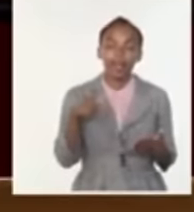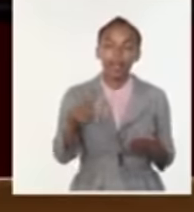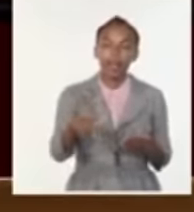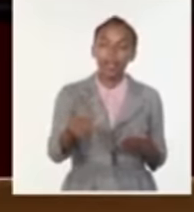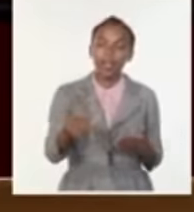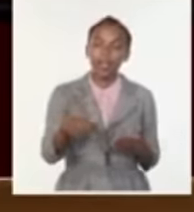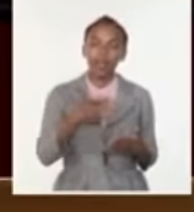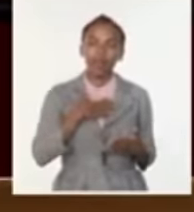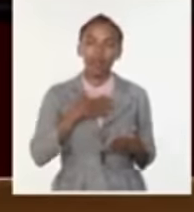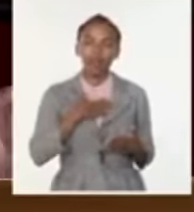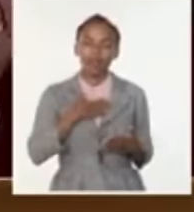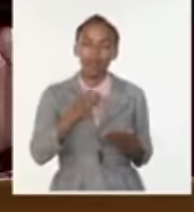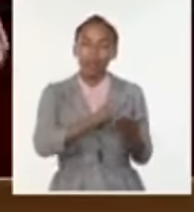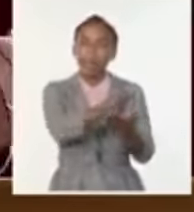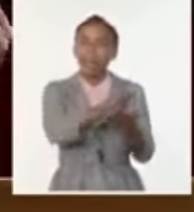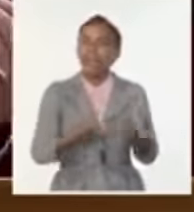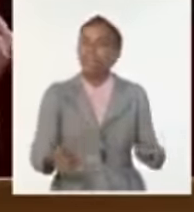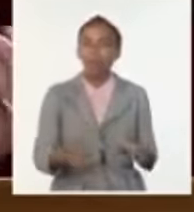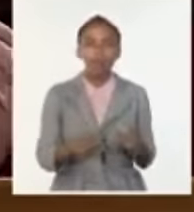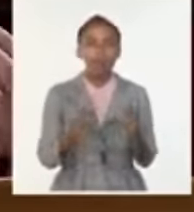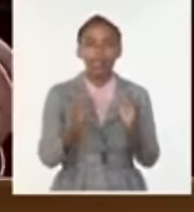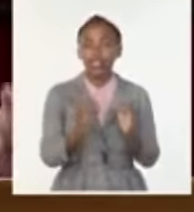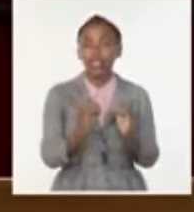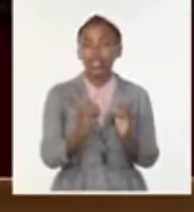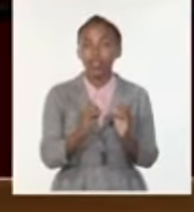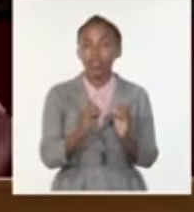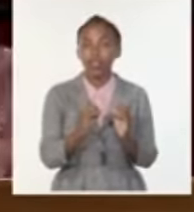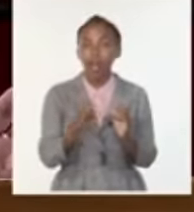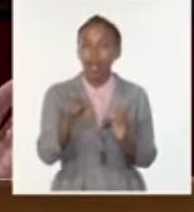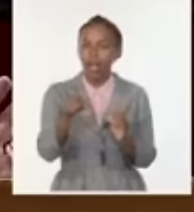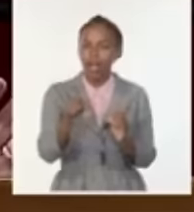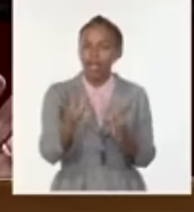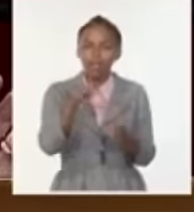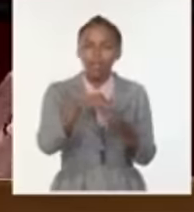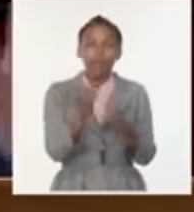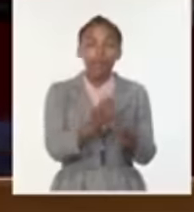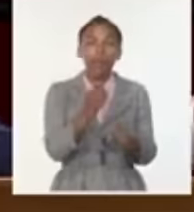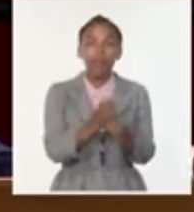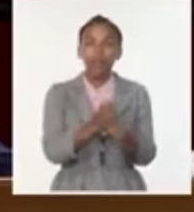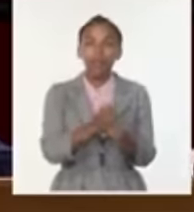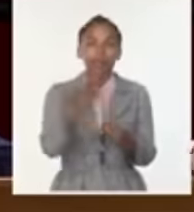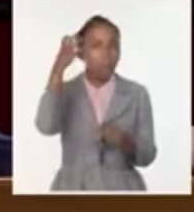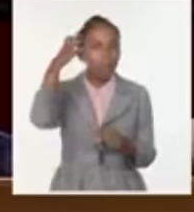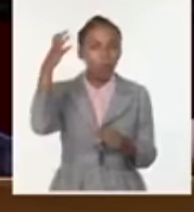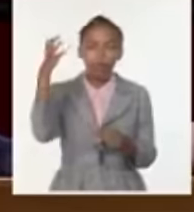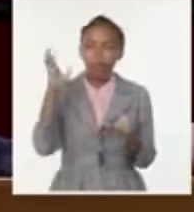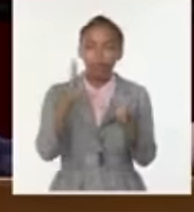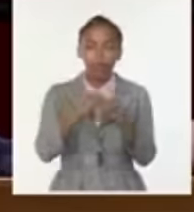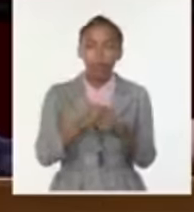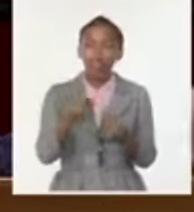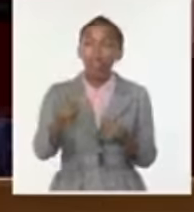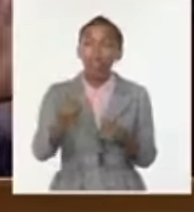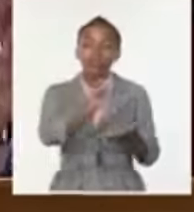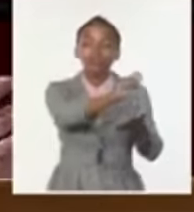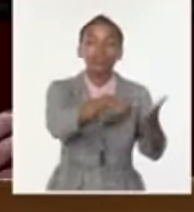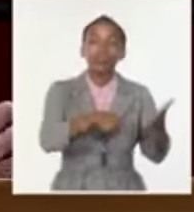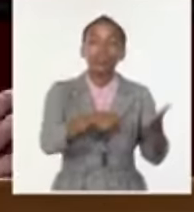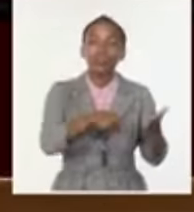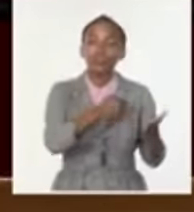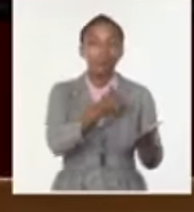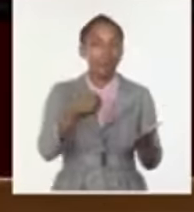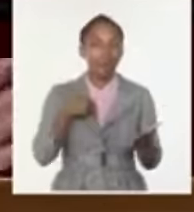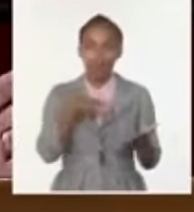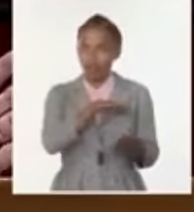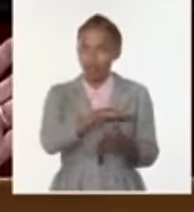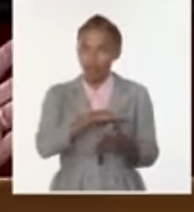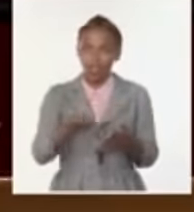normas y, sin embargo, no tienen trabajadores estatales. Esas empresas son, contratan privados, prestan servicio